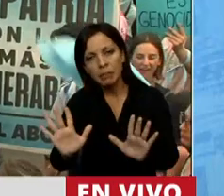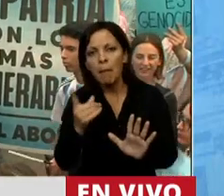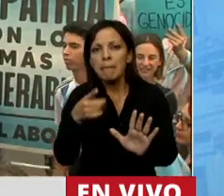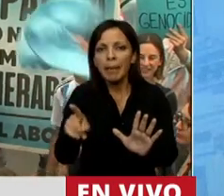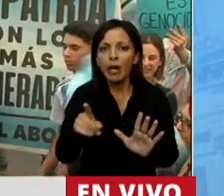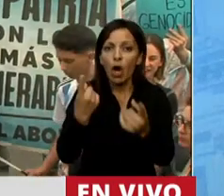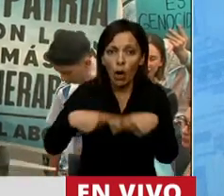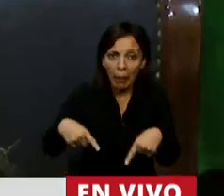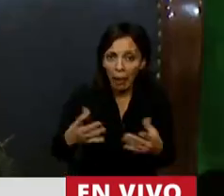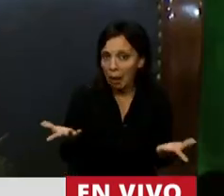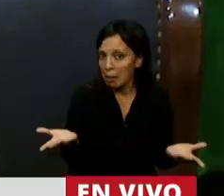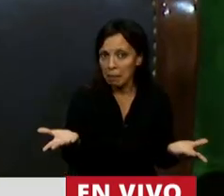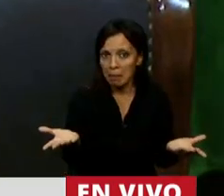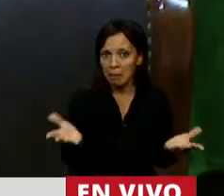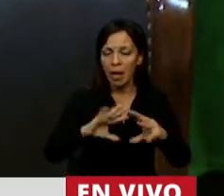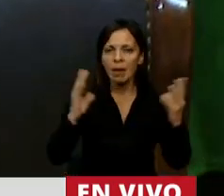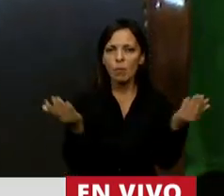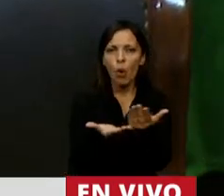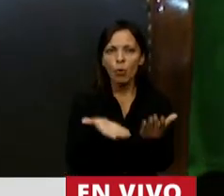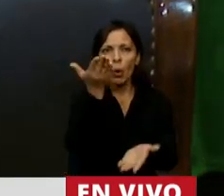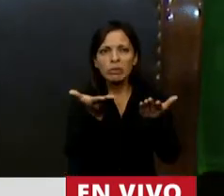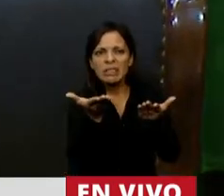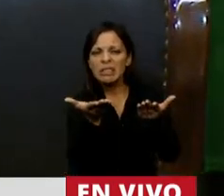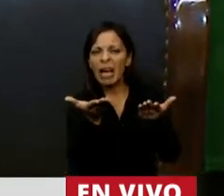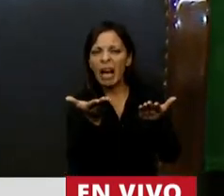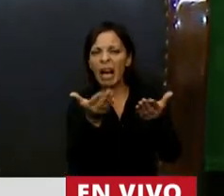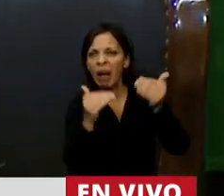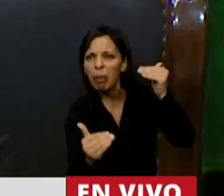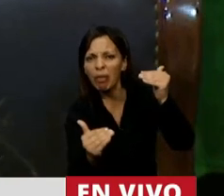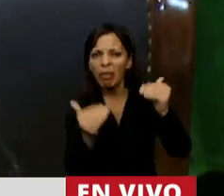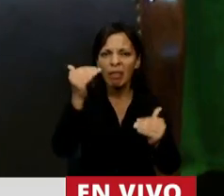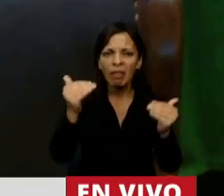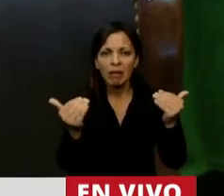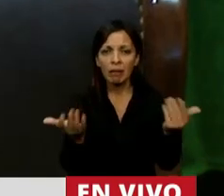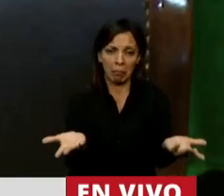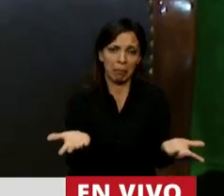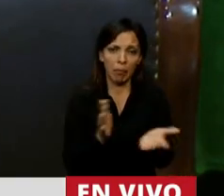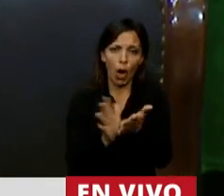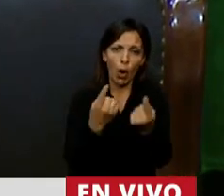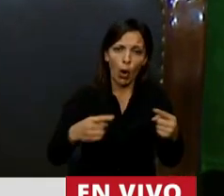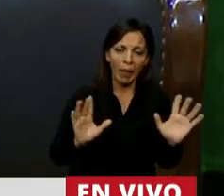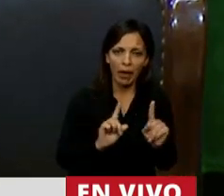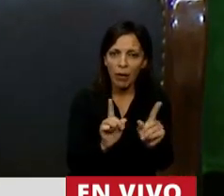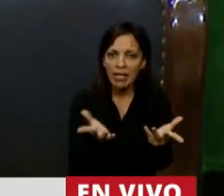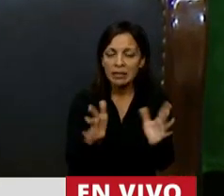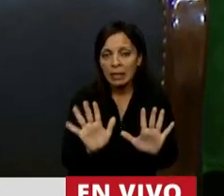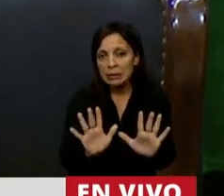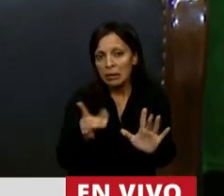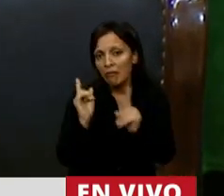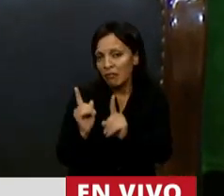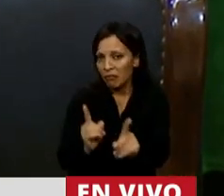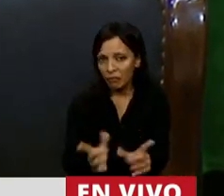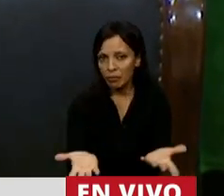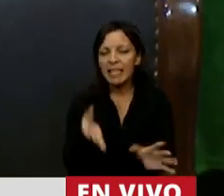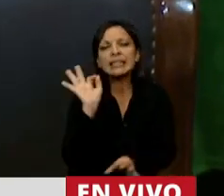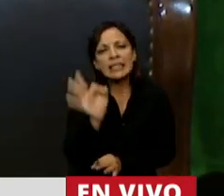no es una novedad que este mundo es injusto, no es una novedad que en este mundo hay miseria, no es una novedad que este no es el mundo que queremos. Lo